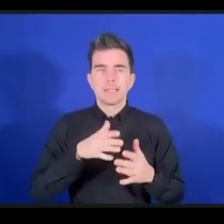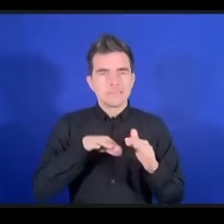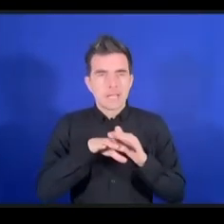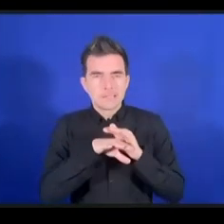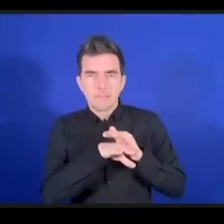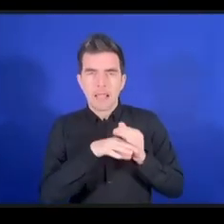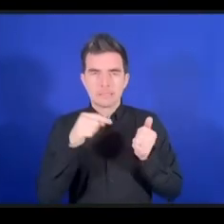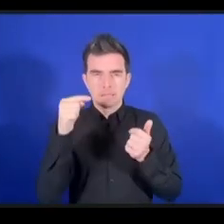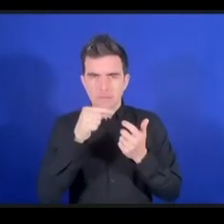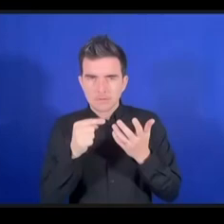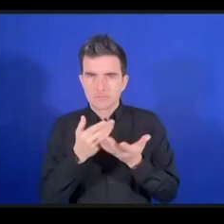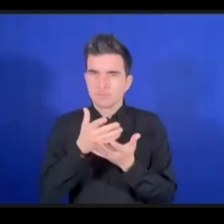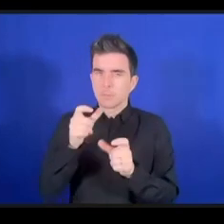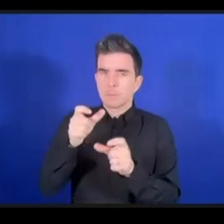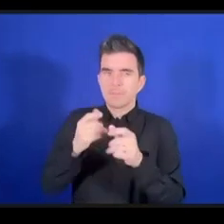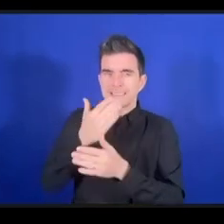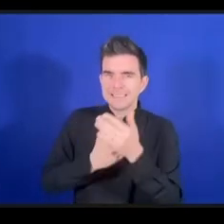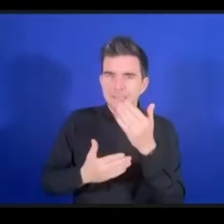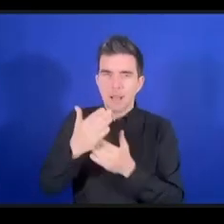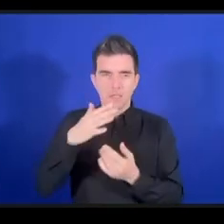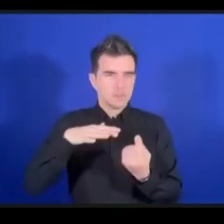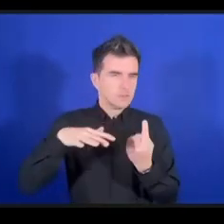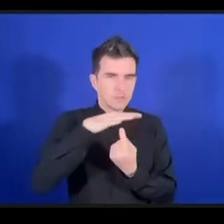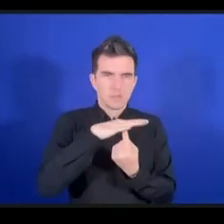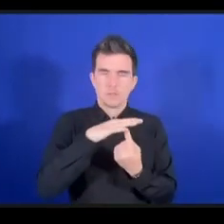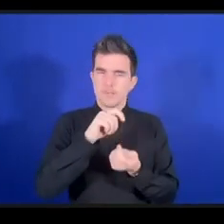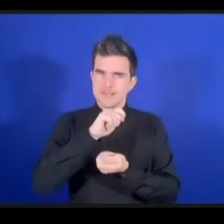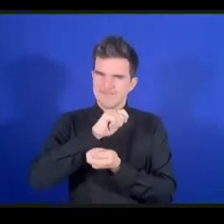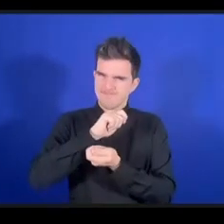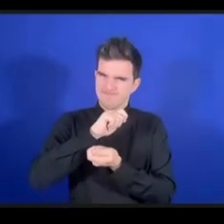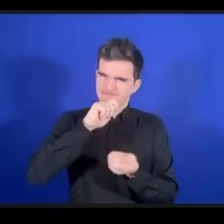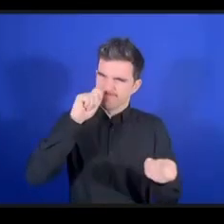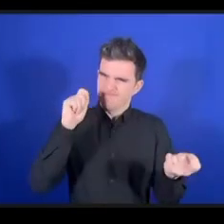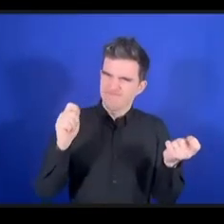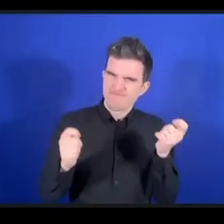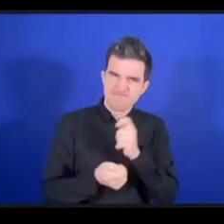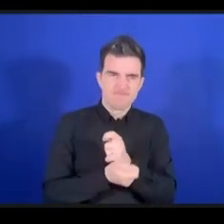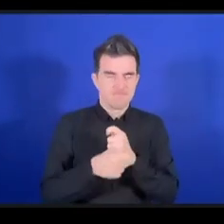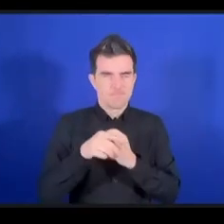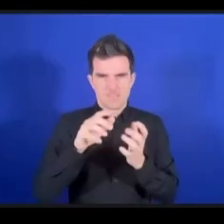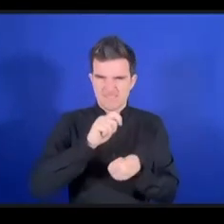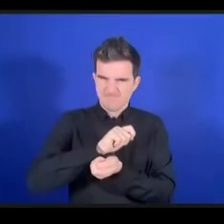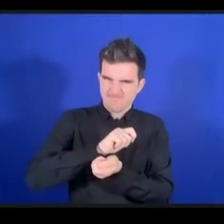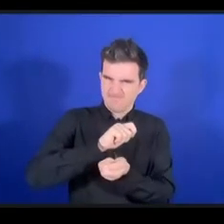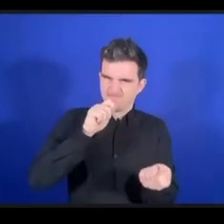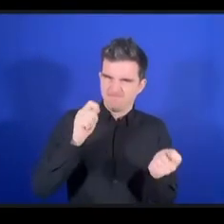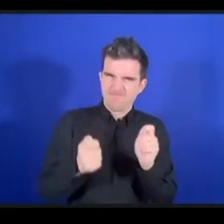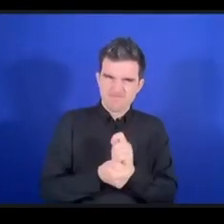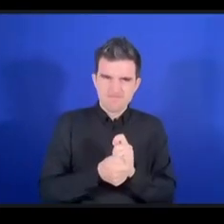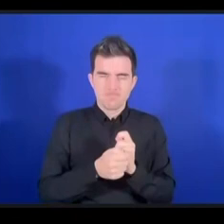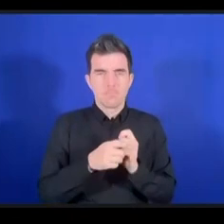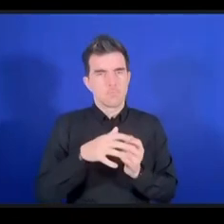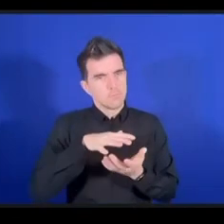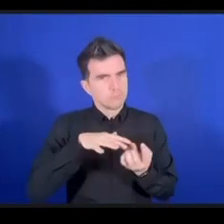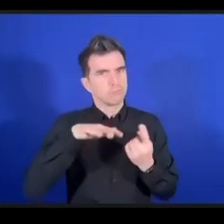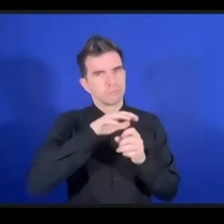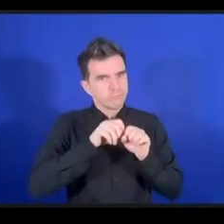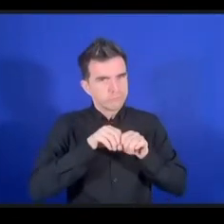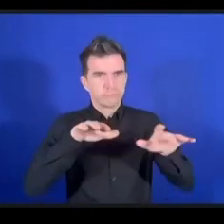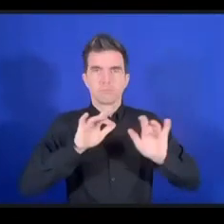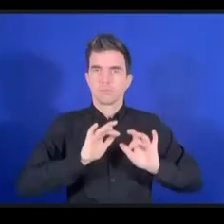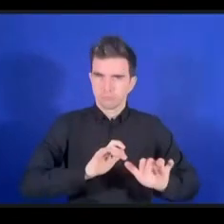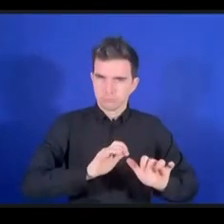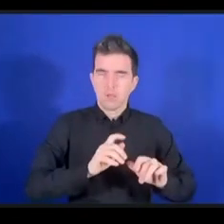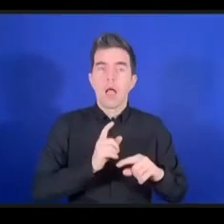la segunda finalidad de la coalición dinámica en general es hacer que los espacios digitales sean accesibles para las personas